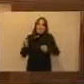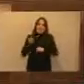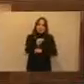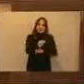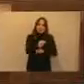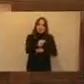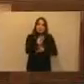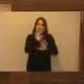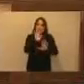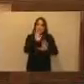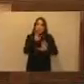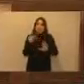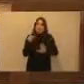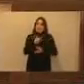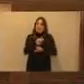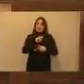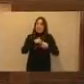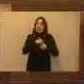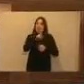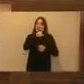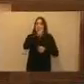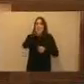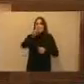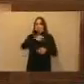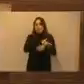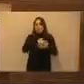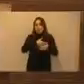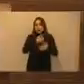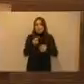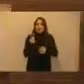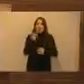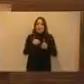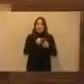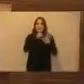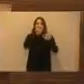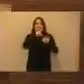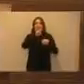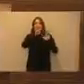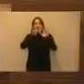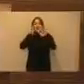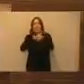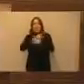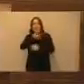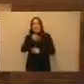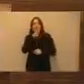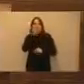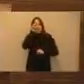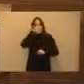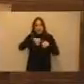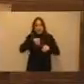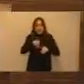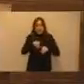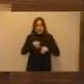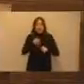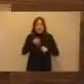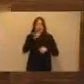no me equivoco, un préstamo participativo de 1,32 millones que se sumó a 6,7 millones de euros de fondos mineros. El propio Jaime